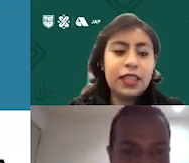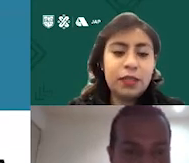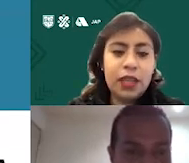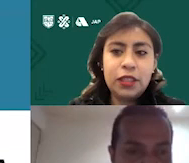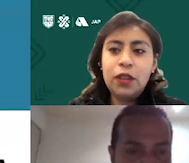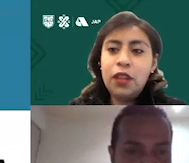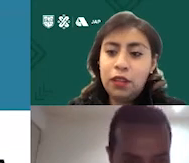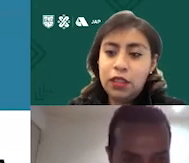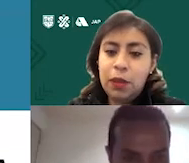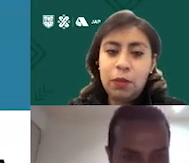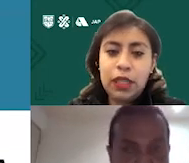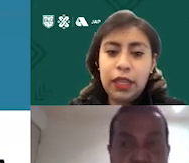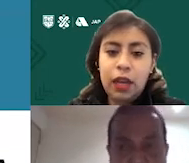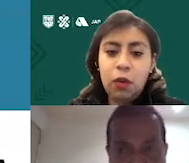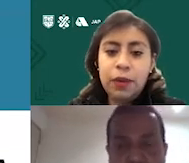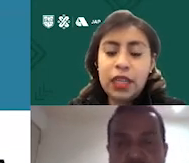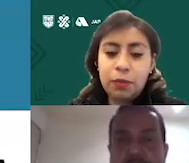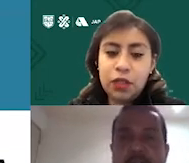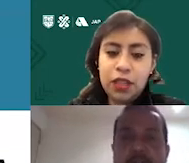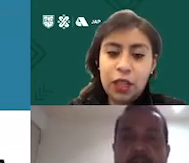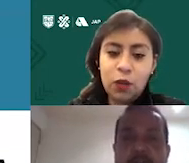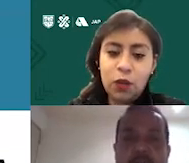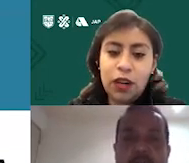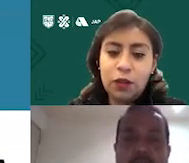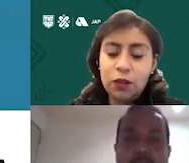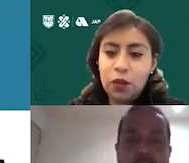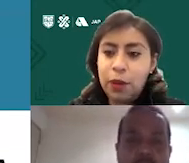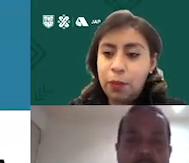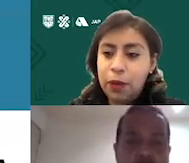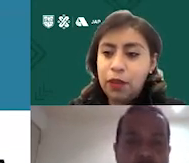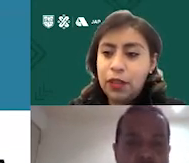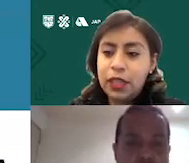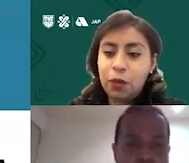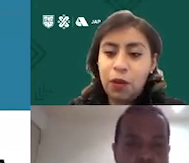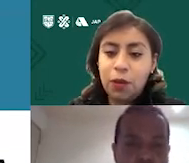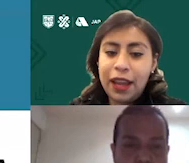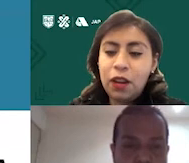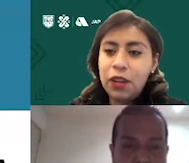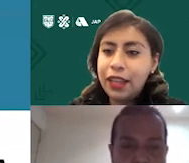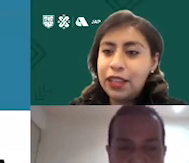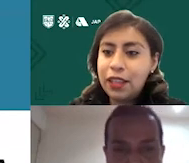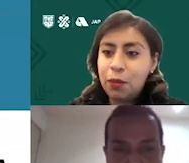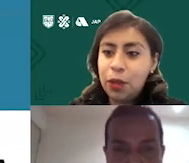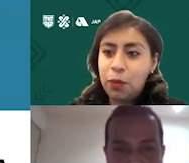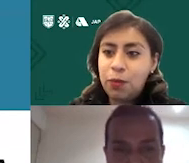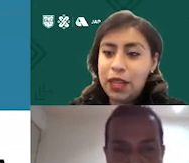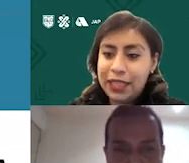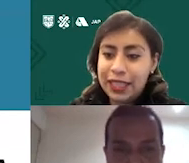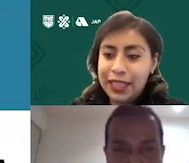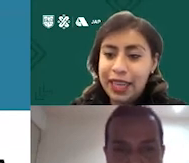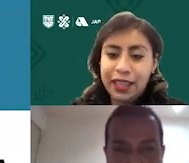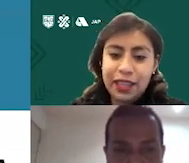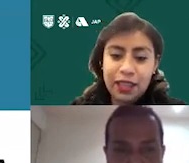claro que sí gracias maestro los esperamos el día jueves las personas que no colocaron su nombre por medio de char por favor háganlo ya que de esta forma